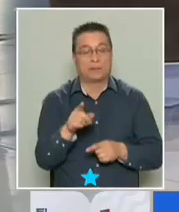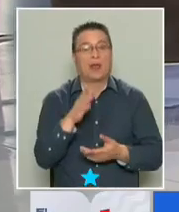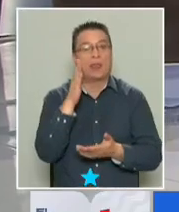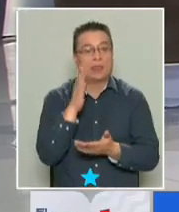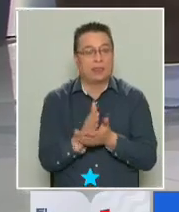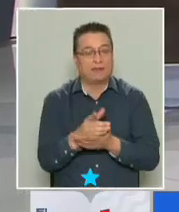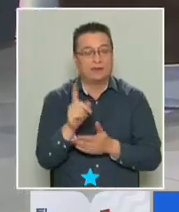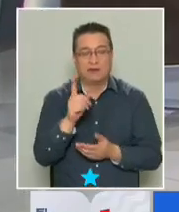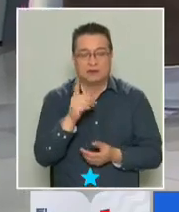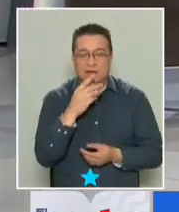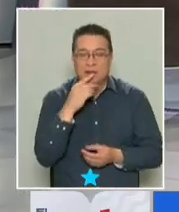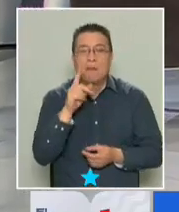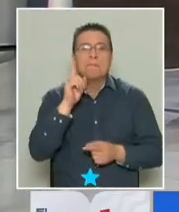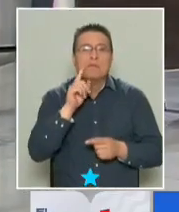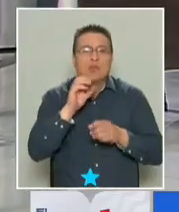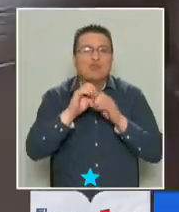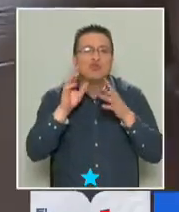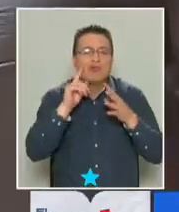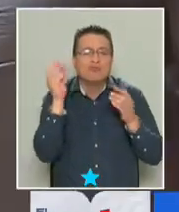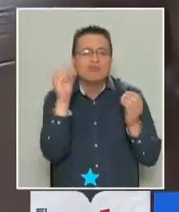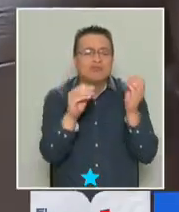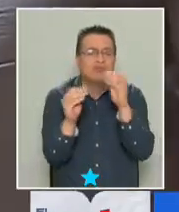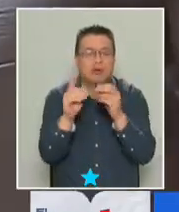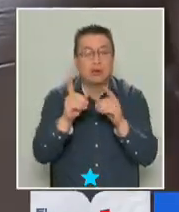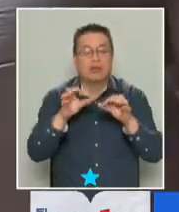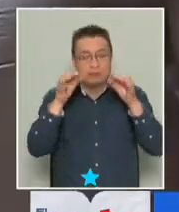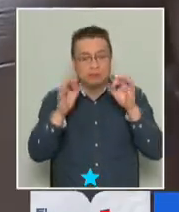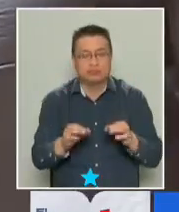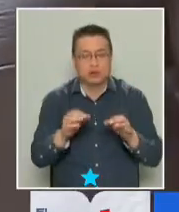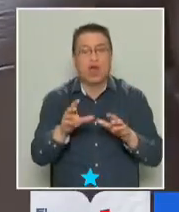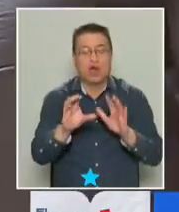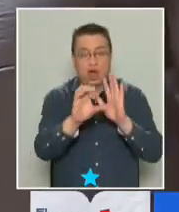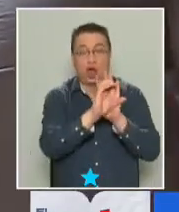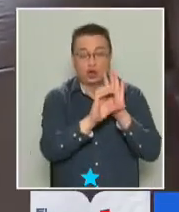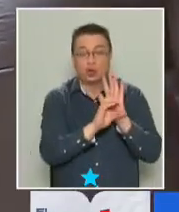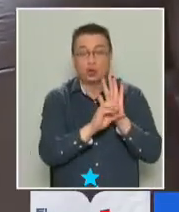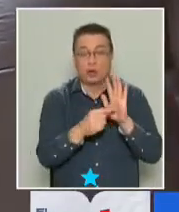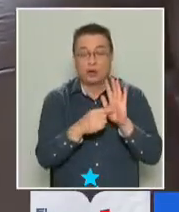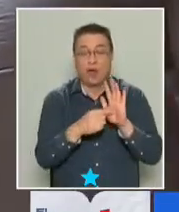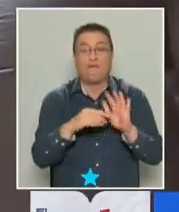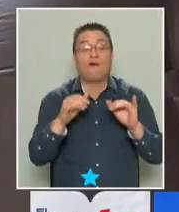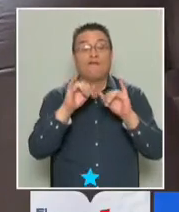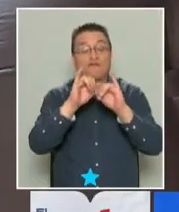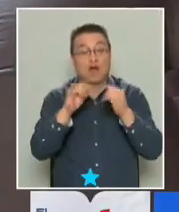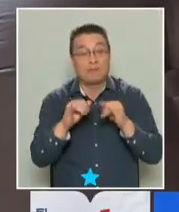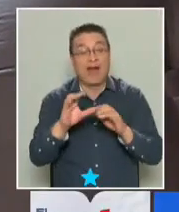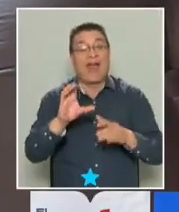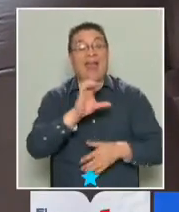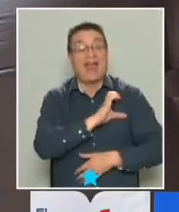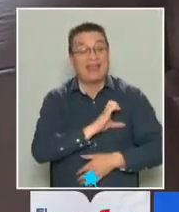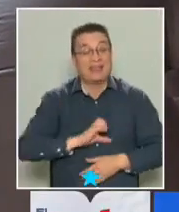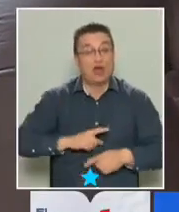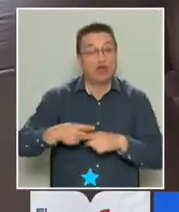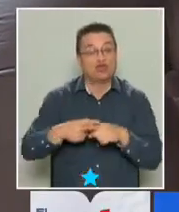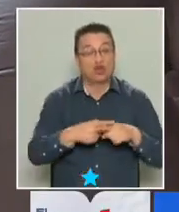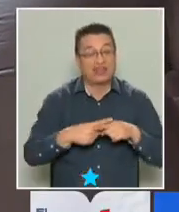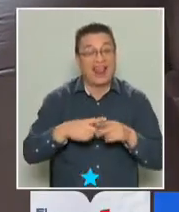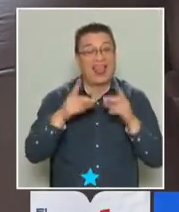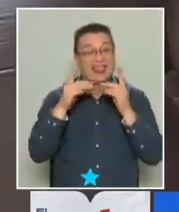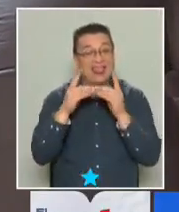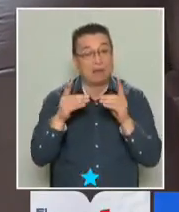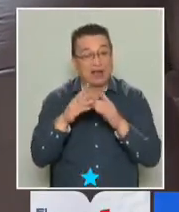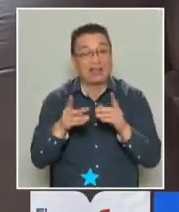desmitificar la idea de que en la consagración constitucional de la fórmula del estado social y democrático de derecho